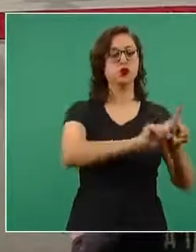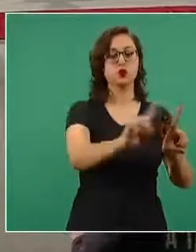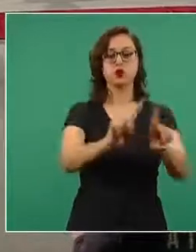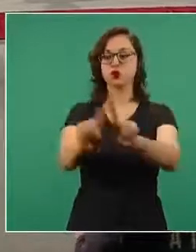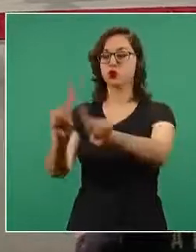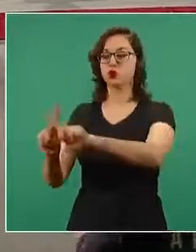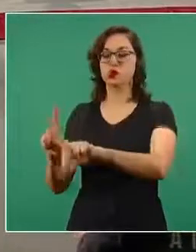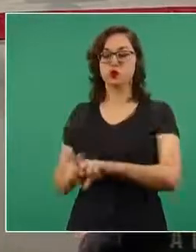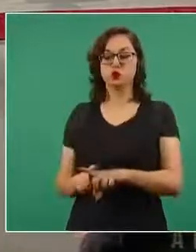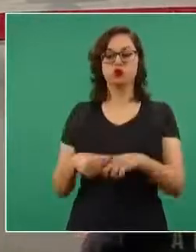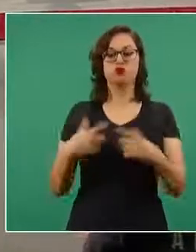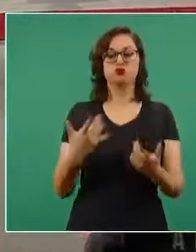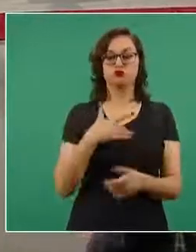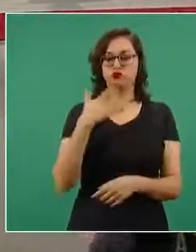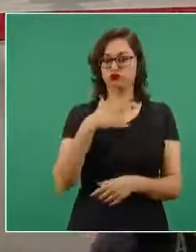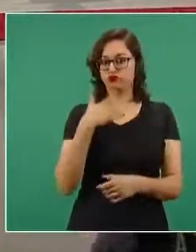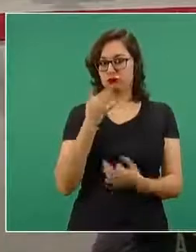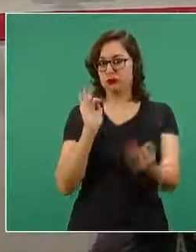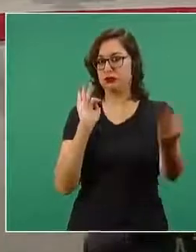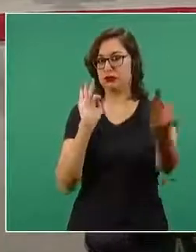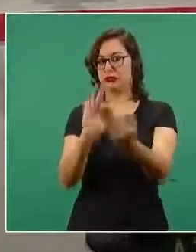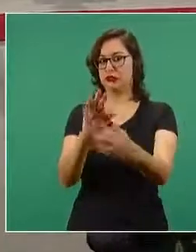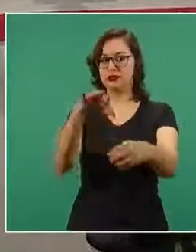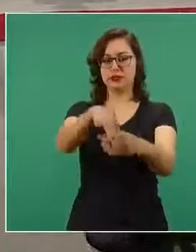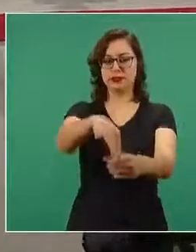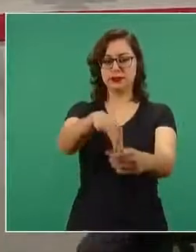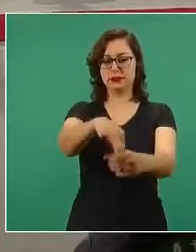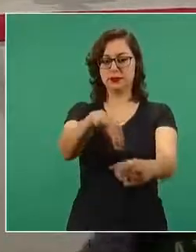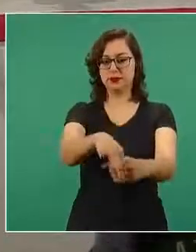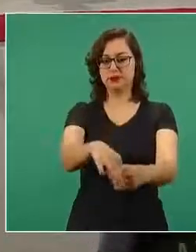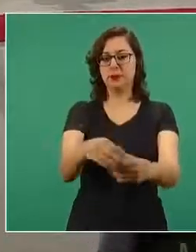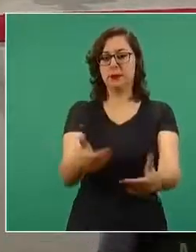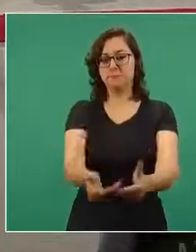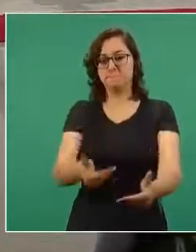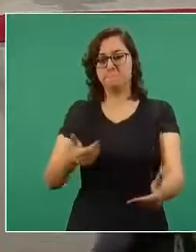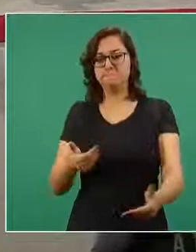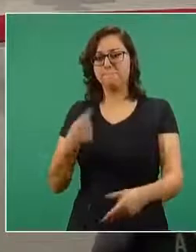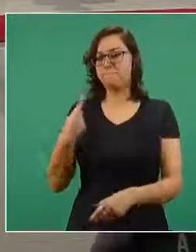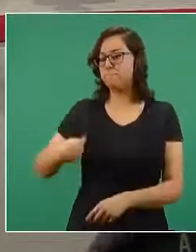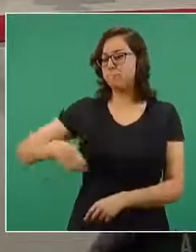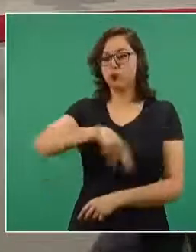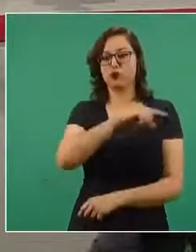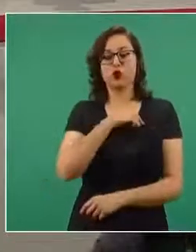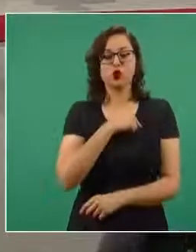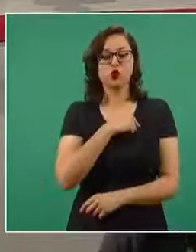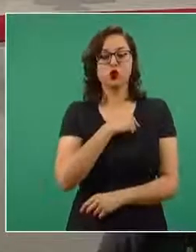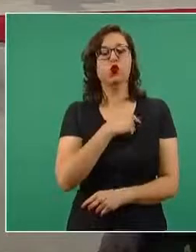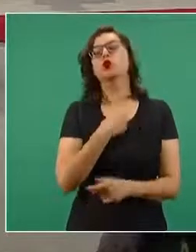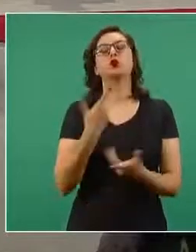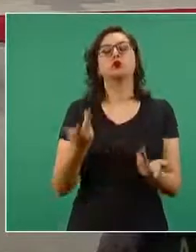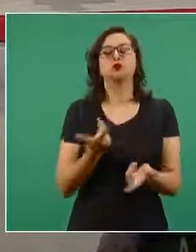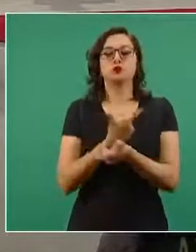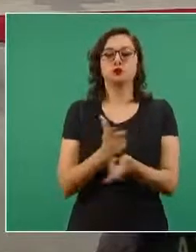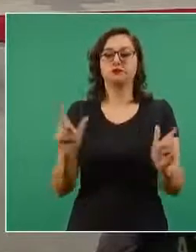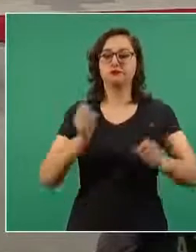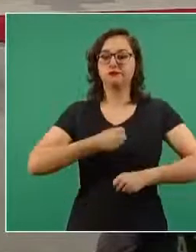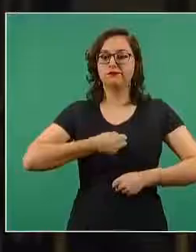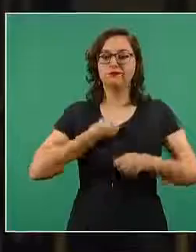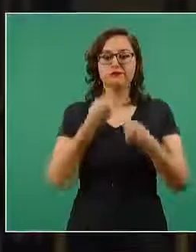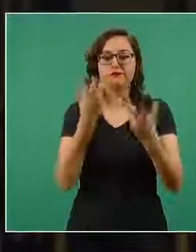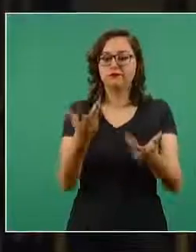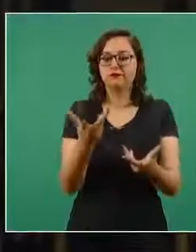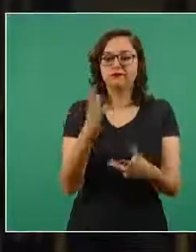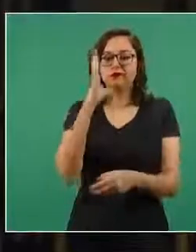en las elecciones recientes, no podamos, y me incluyo en ellos, no podamos tener esta libertad de expresión,